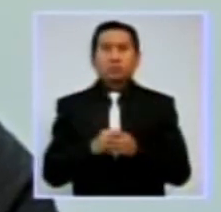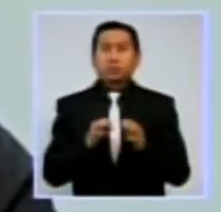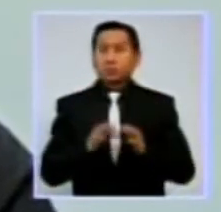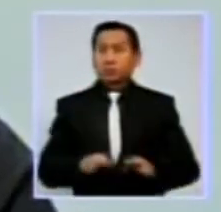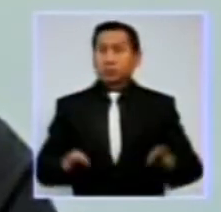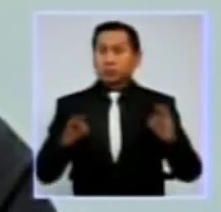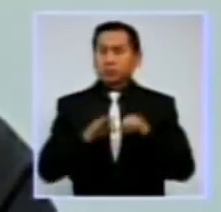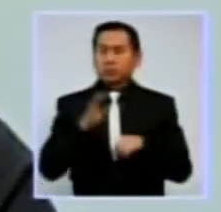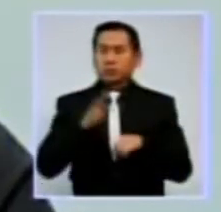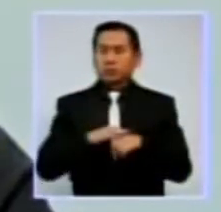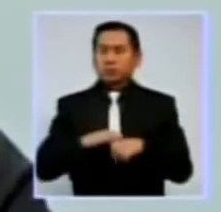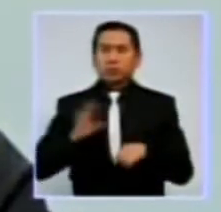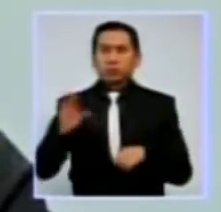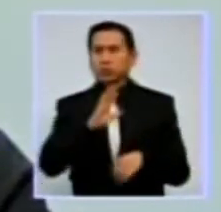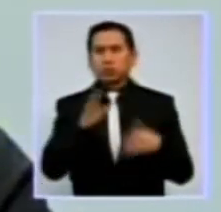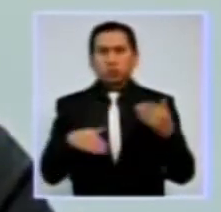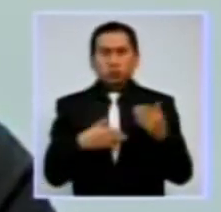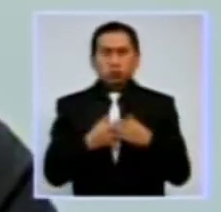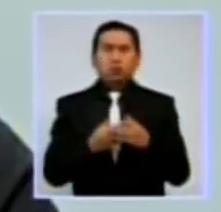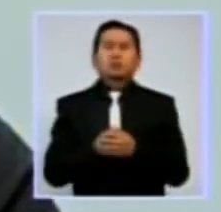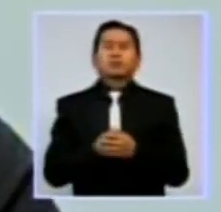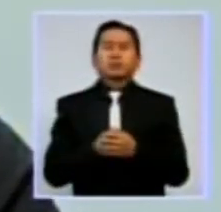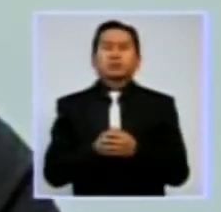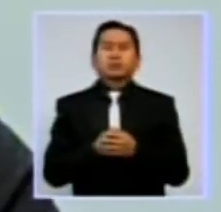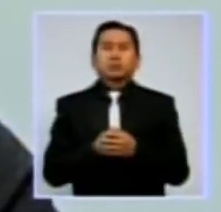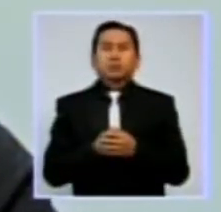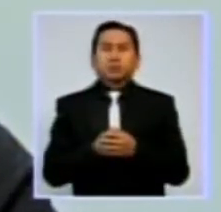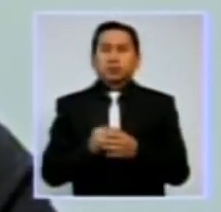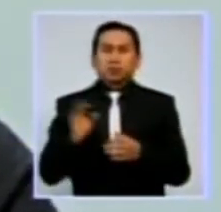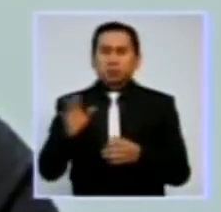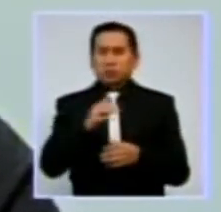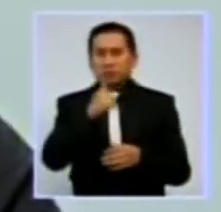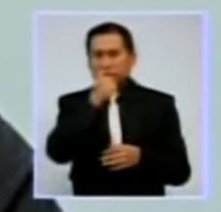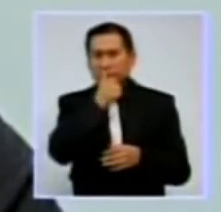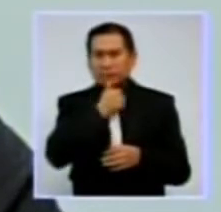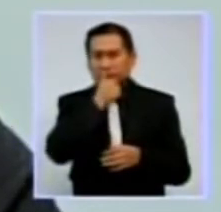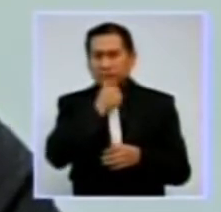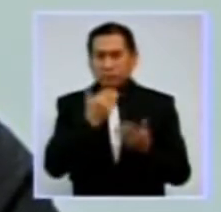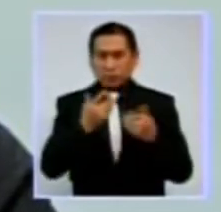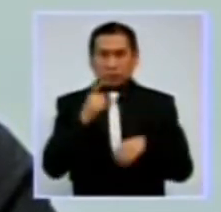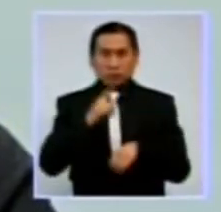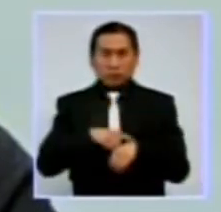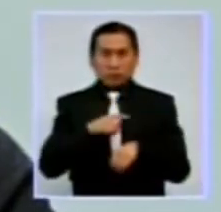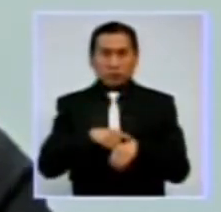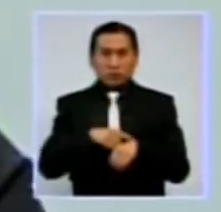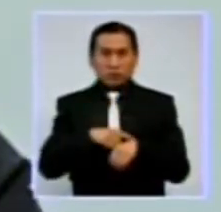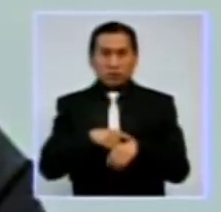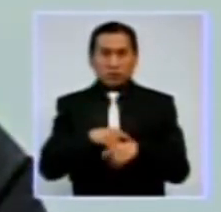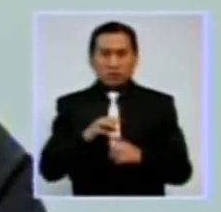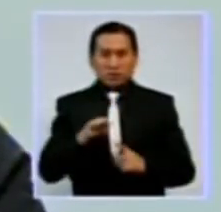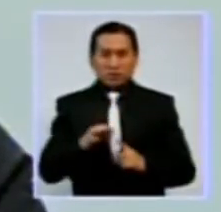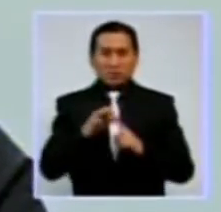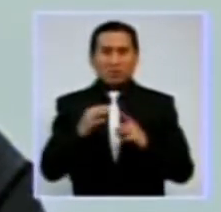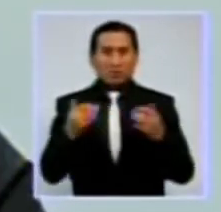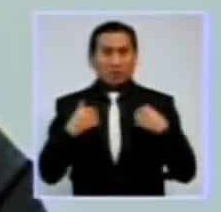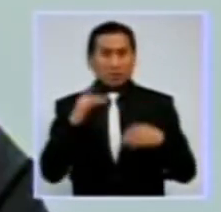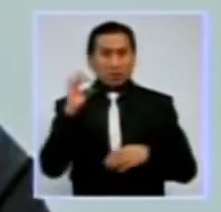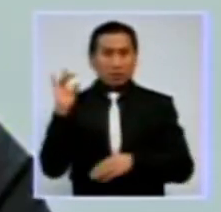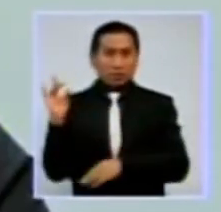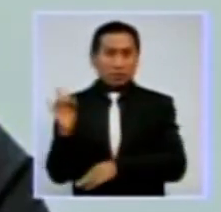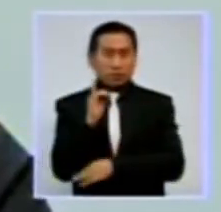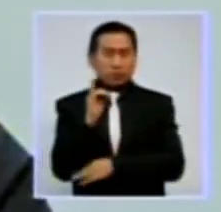importante recomendar a nuestra población este sacrificio de este momento de excepción que estamos viviendo en el país